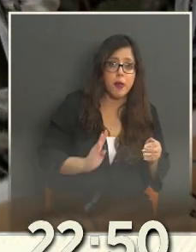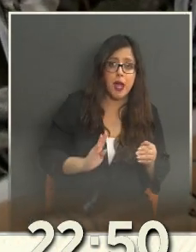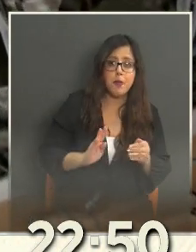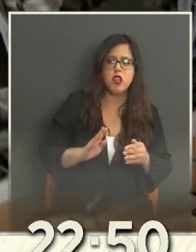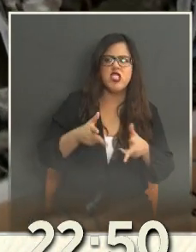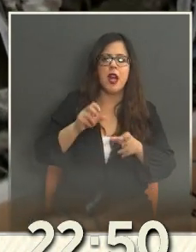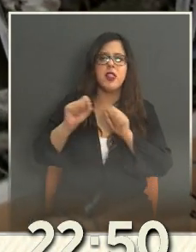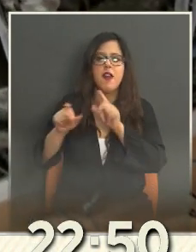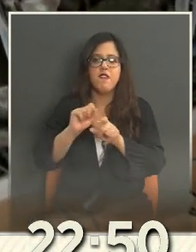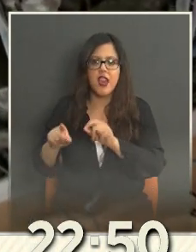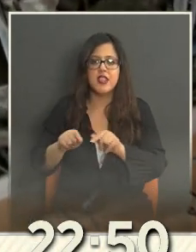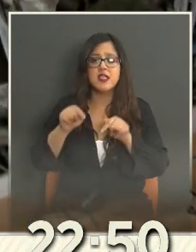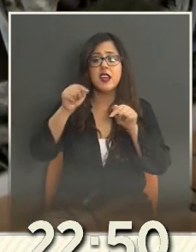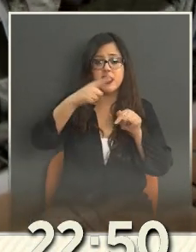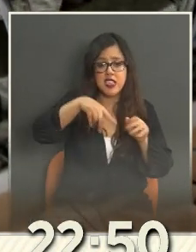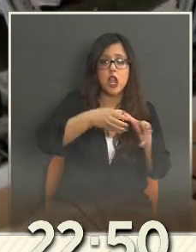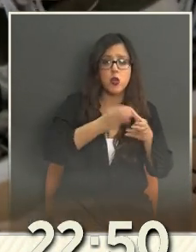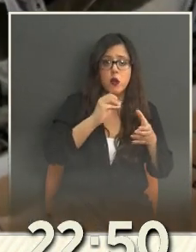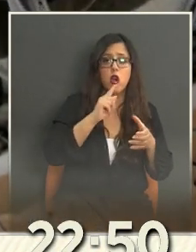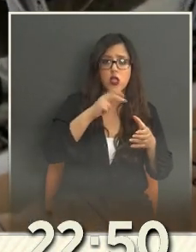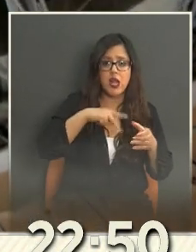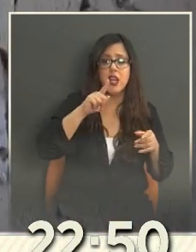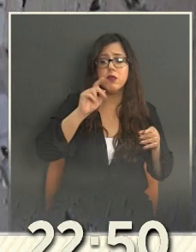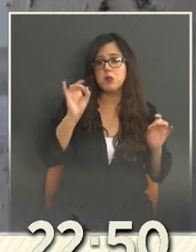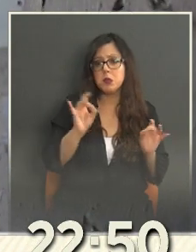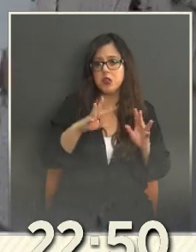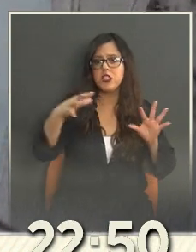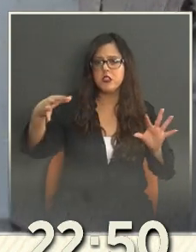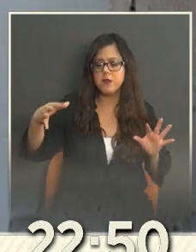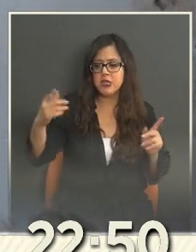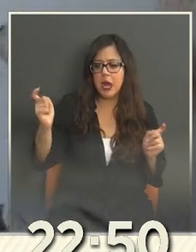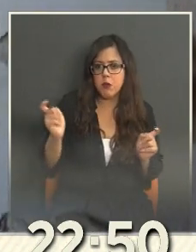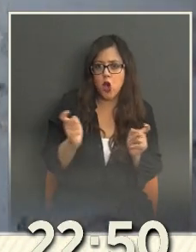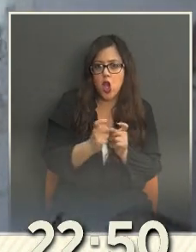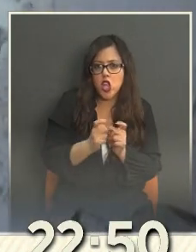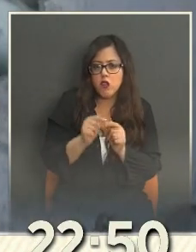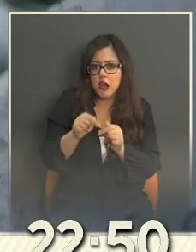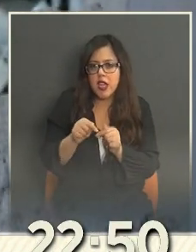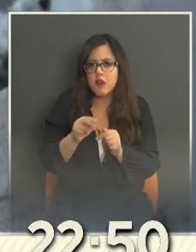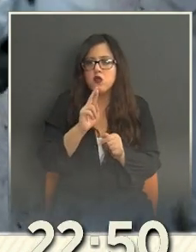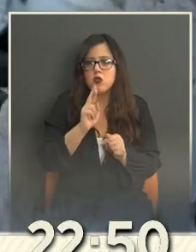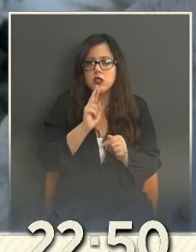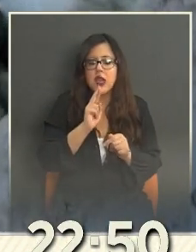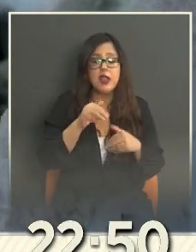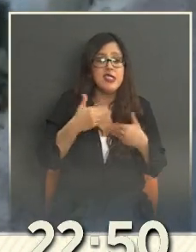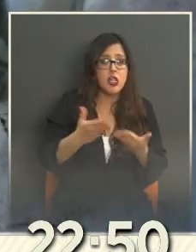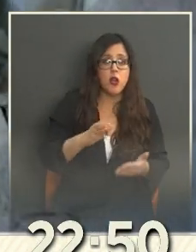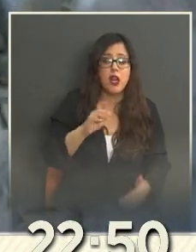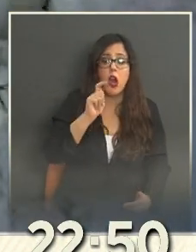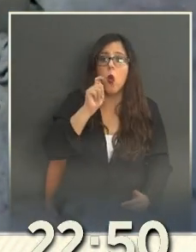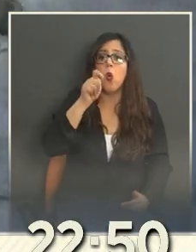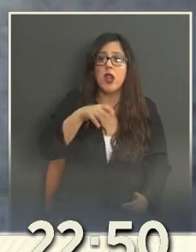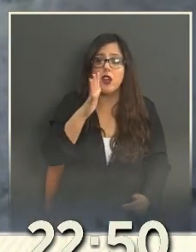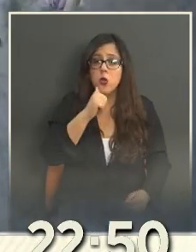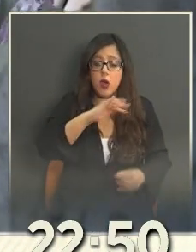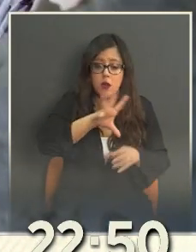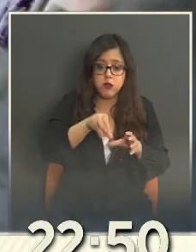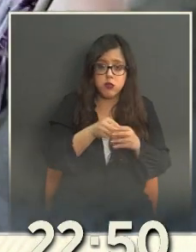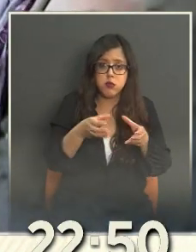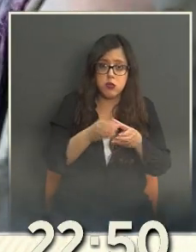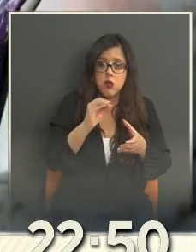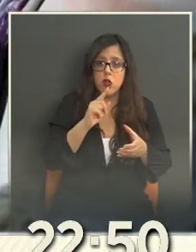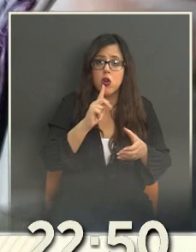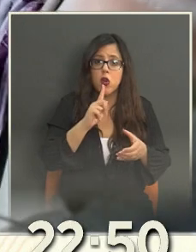rusia y exacto bueno precisamente por eso es que al no ser miembro de la otan y ucrania en este instante la otan no sale a defenderlo militarmente